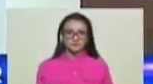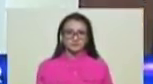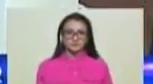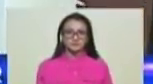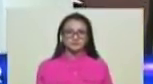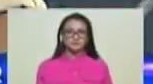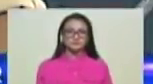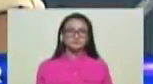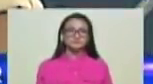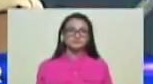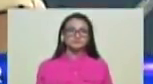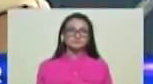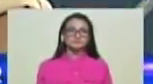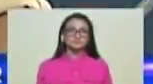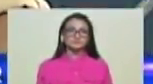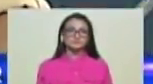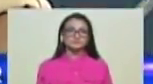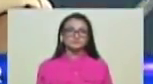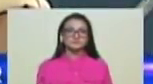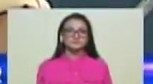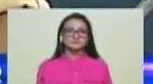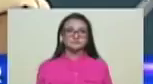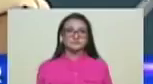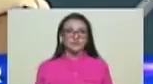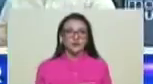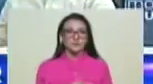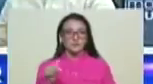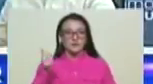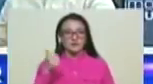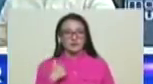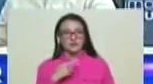permito señalarle algo. A mí, yo soy su hermano mayor y lo puedo hacer.